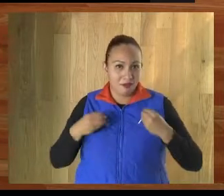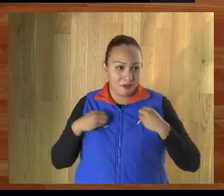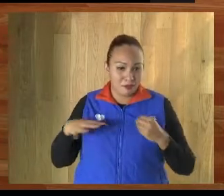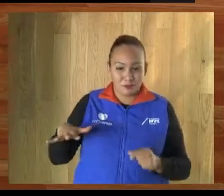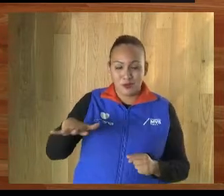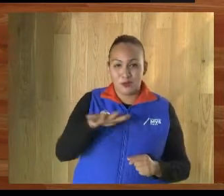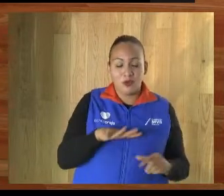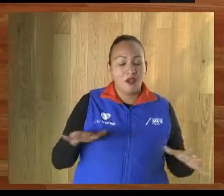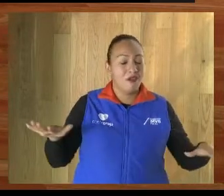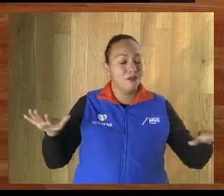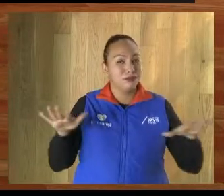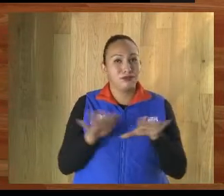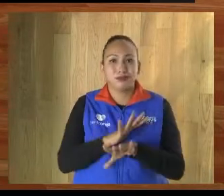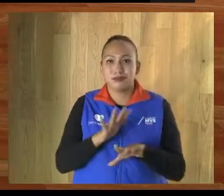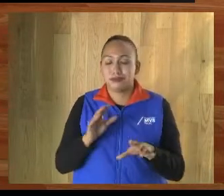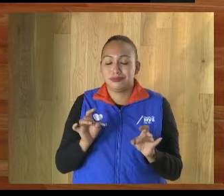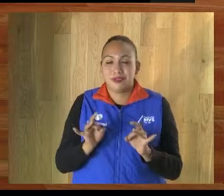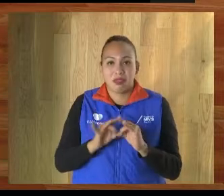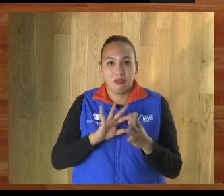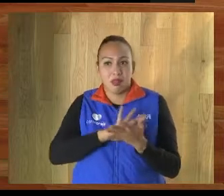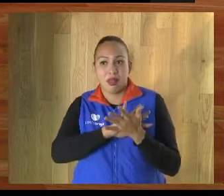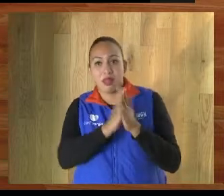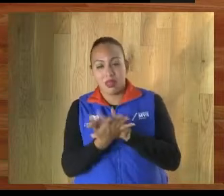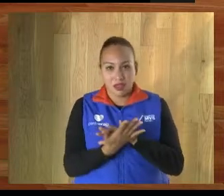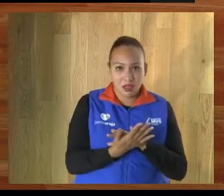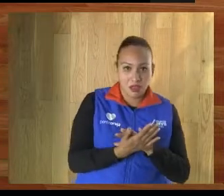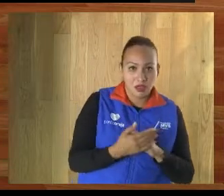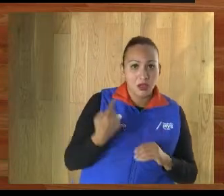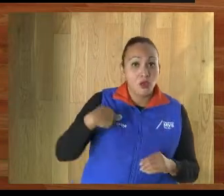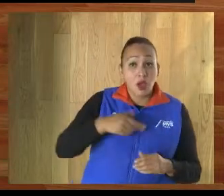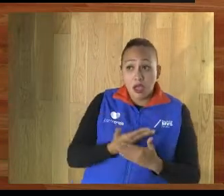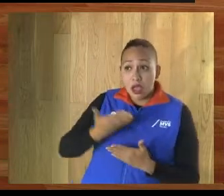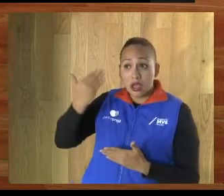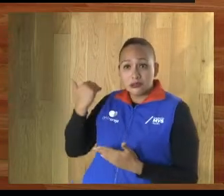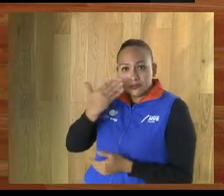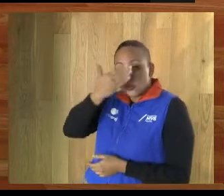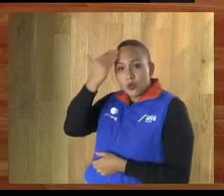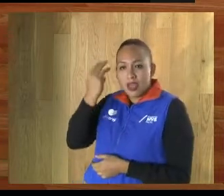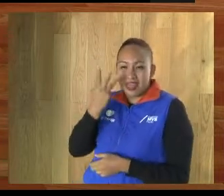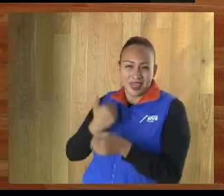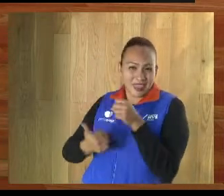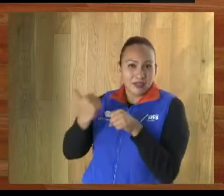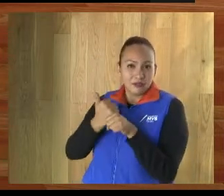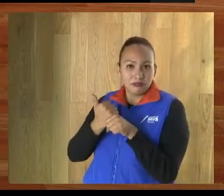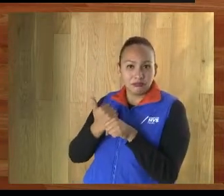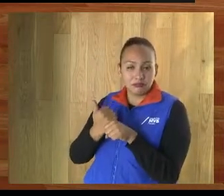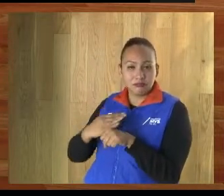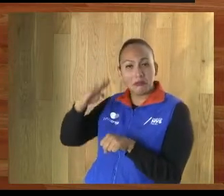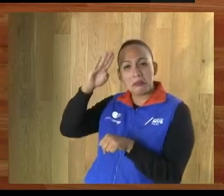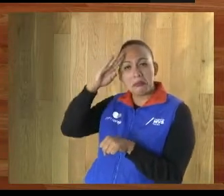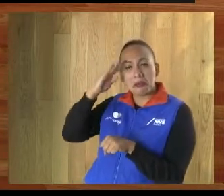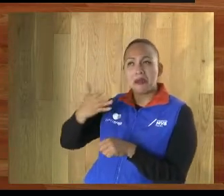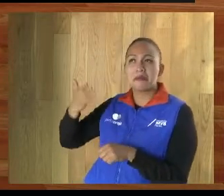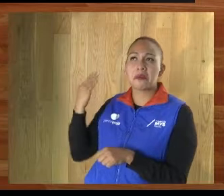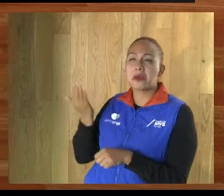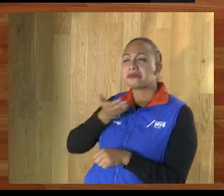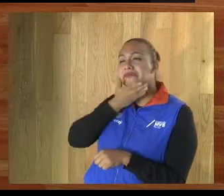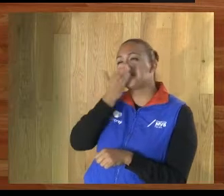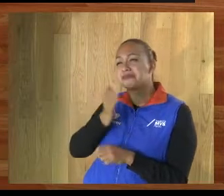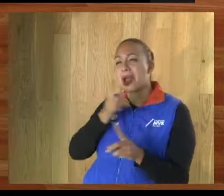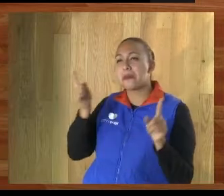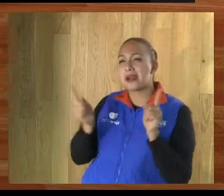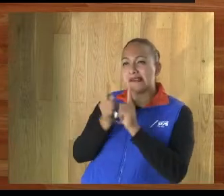repente todo cambia, y quién iba a decir hace 3 años que íbamos a estar haciendo este encuentro de forma telemática y tantas otras